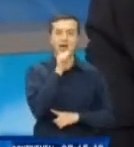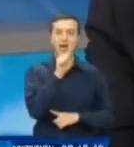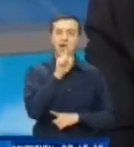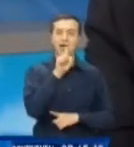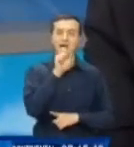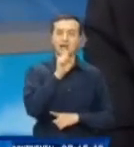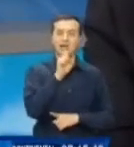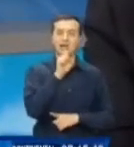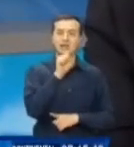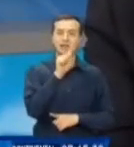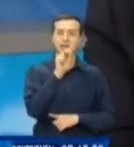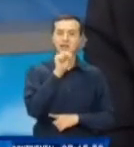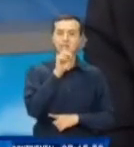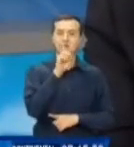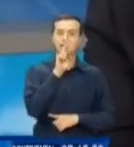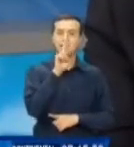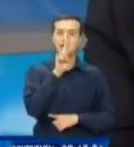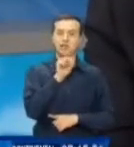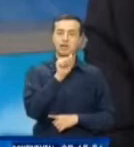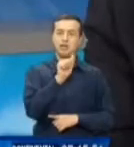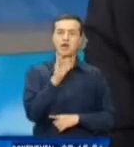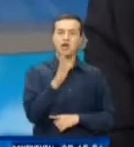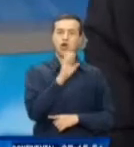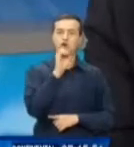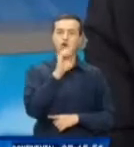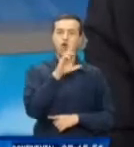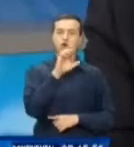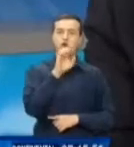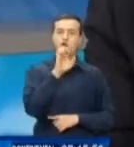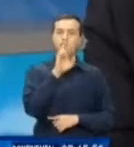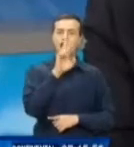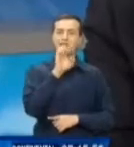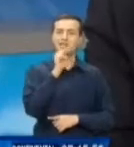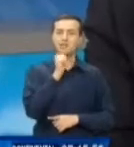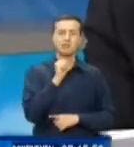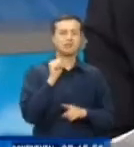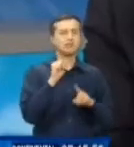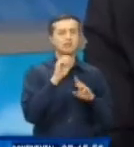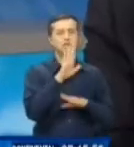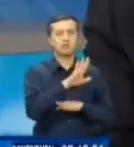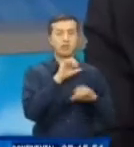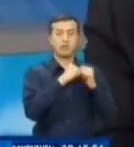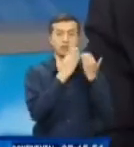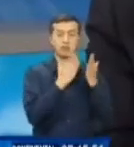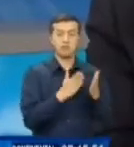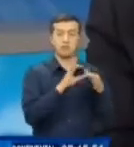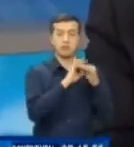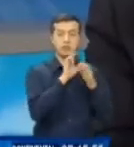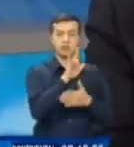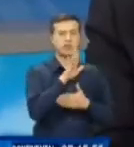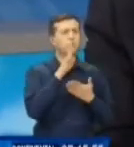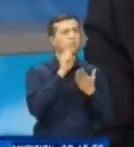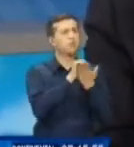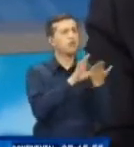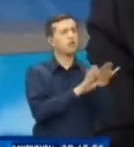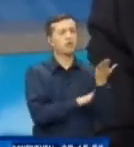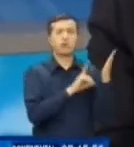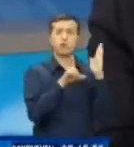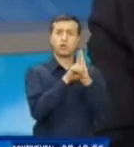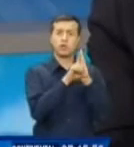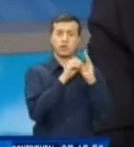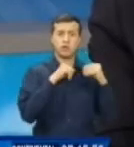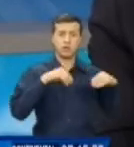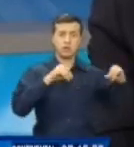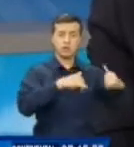asambleísta de alianza país para hablar sobre el tema del proyecto de la ley de tierra y digo proyecto de la ley de tierra porque